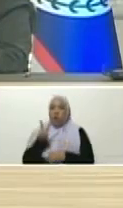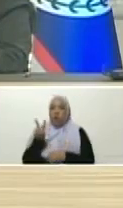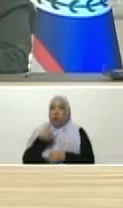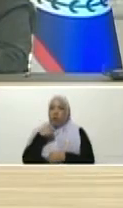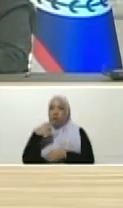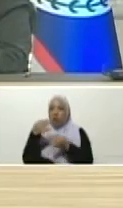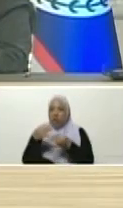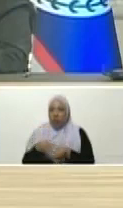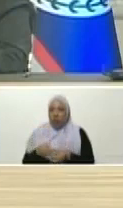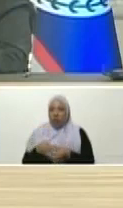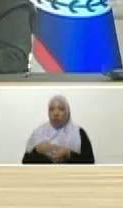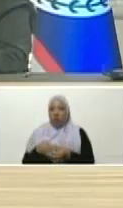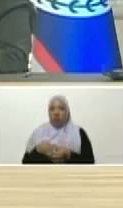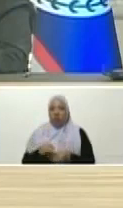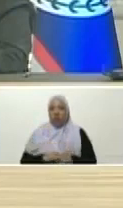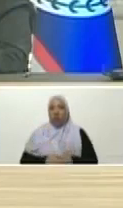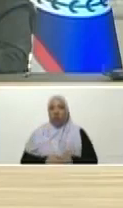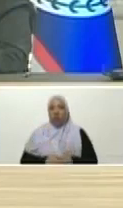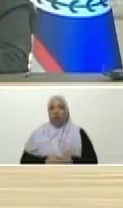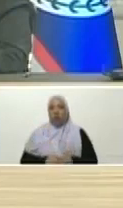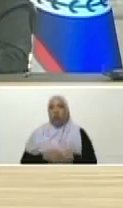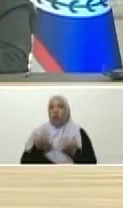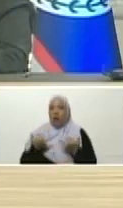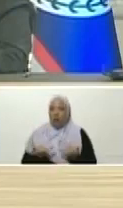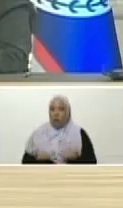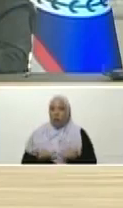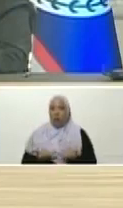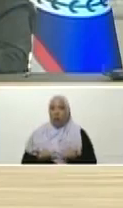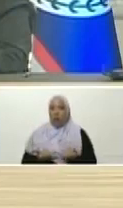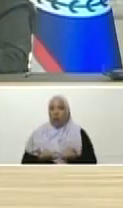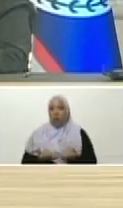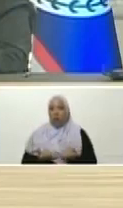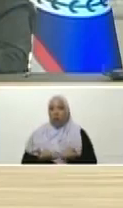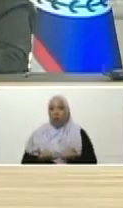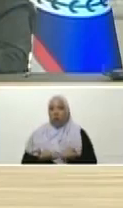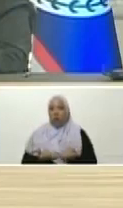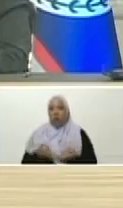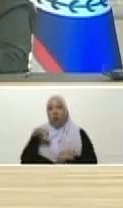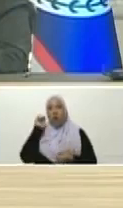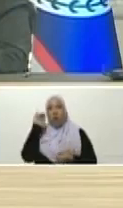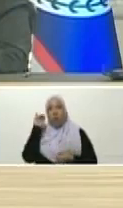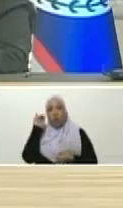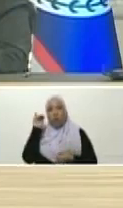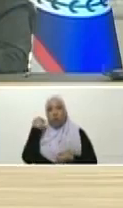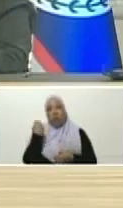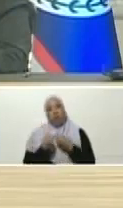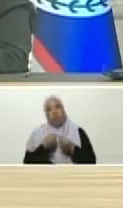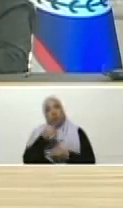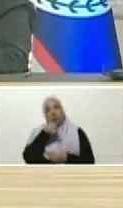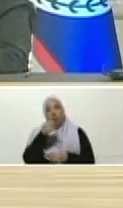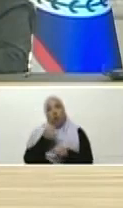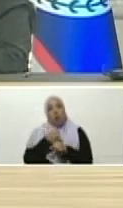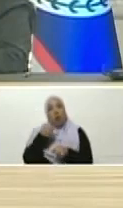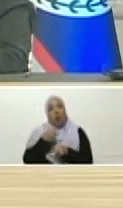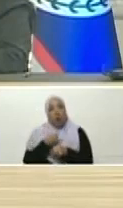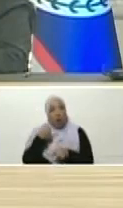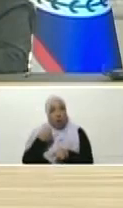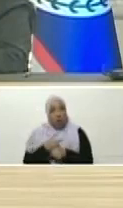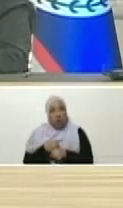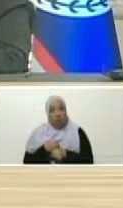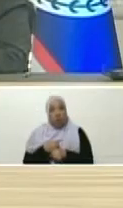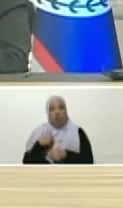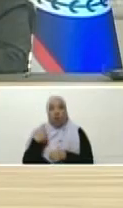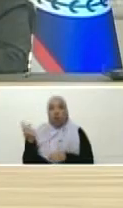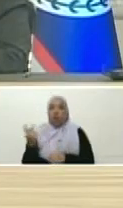un amigo de verdad, y que estamos viendo en el futuro para seguir trabajando entre